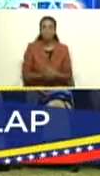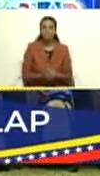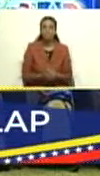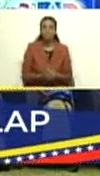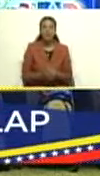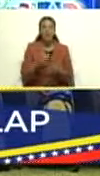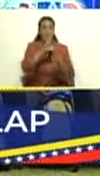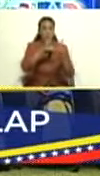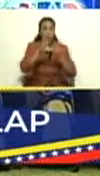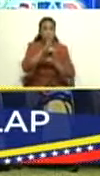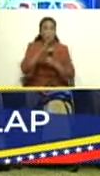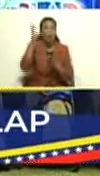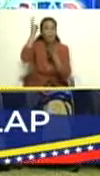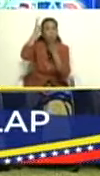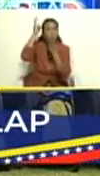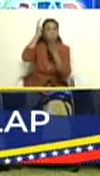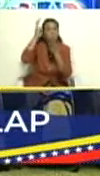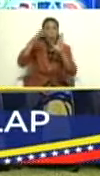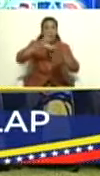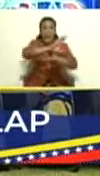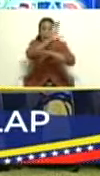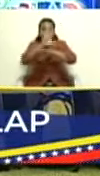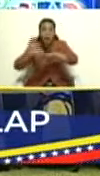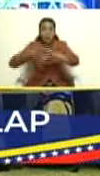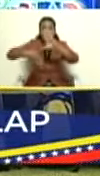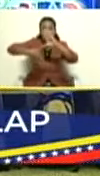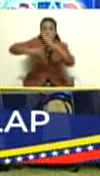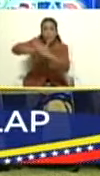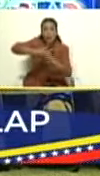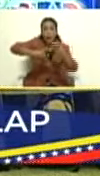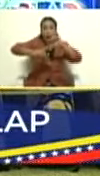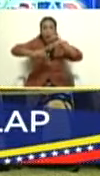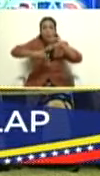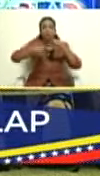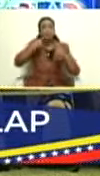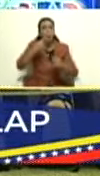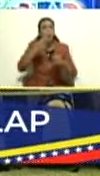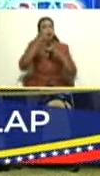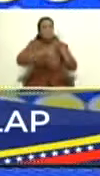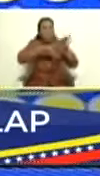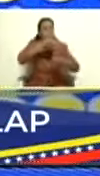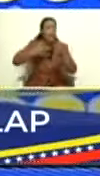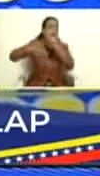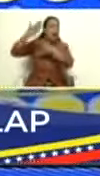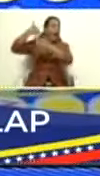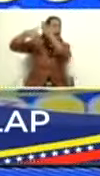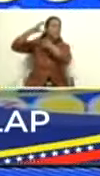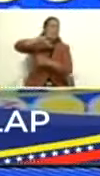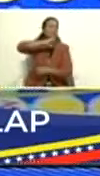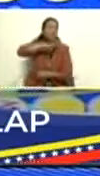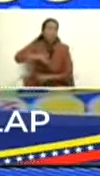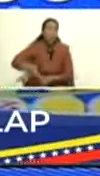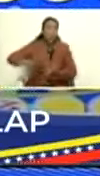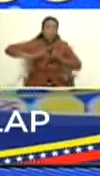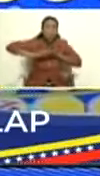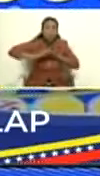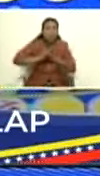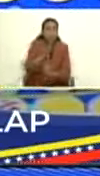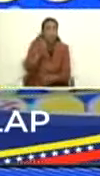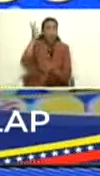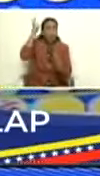Las culturas aborígenes caribeñas nos hablan todavía desde las cenizas y las germinaciones